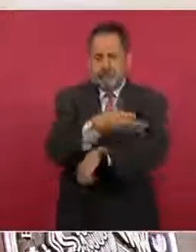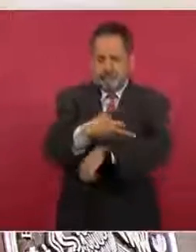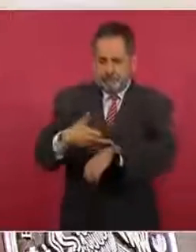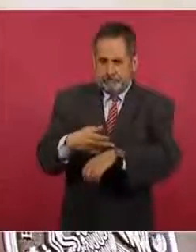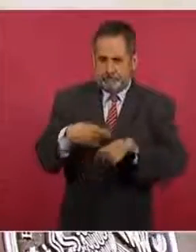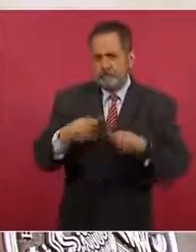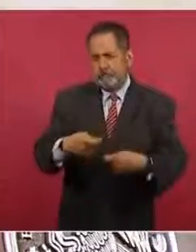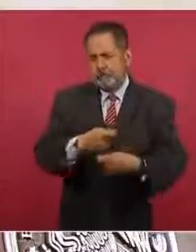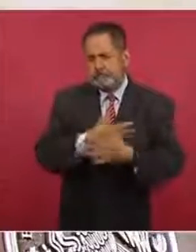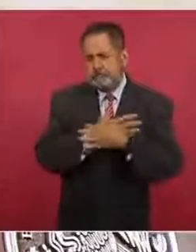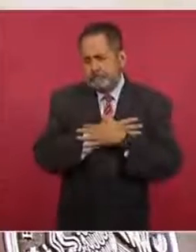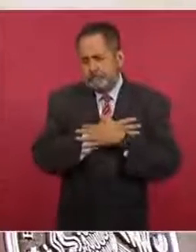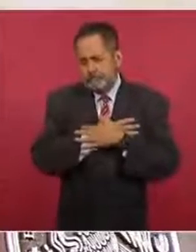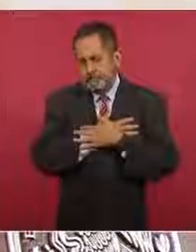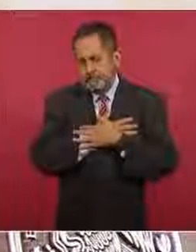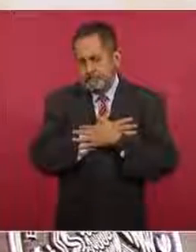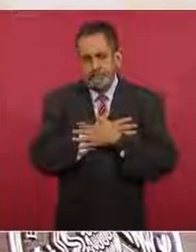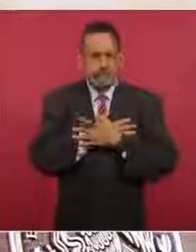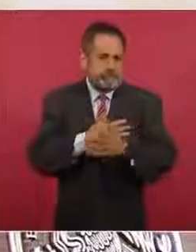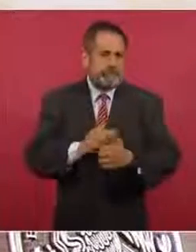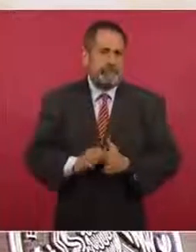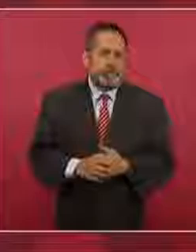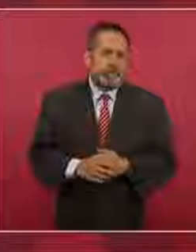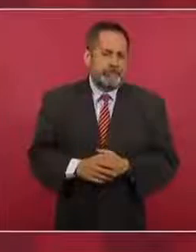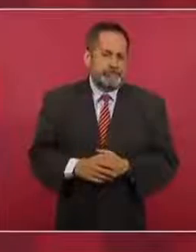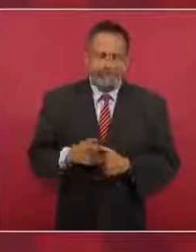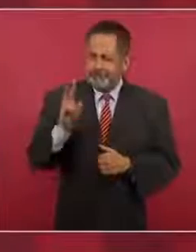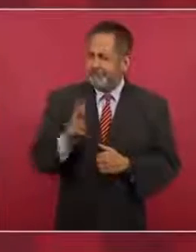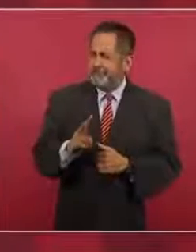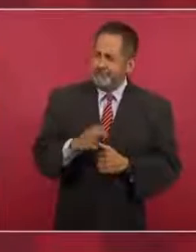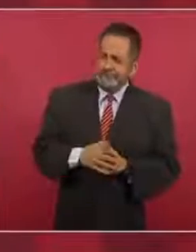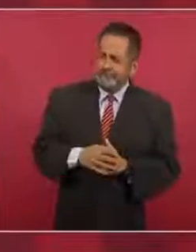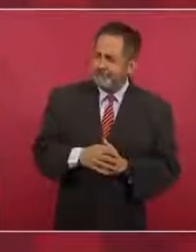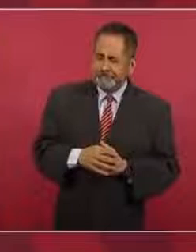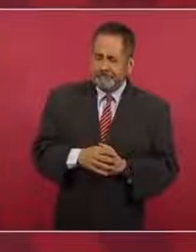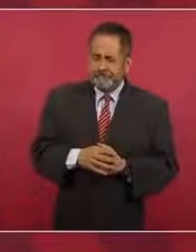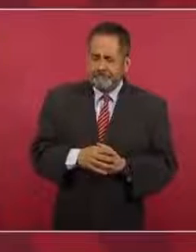Es algo muy lamentable, muy triste.